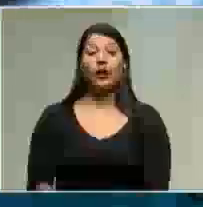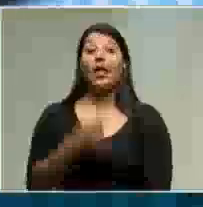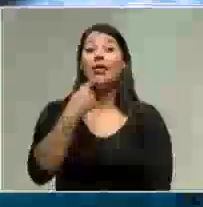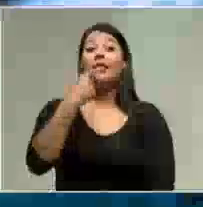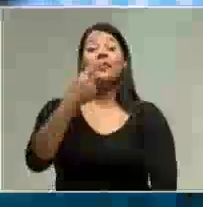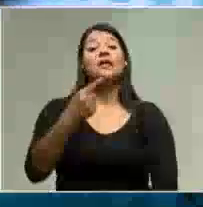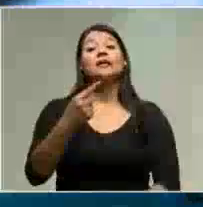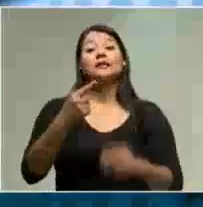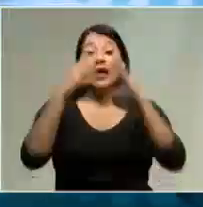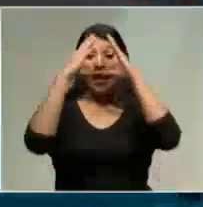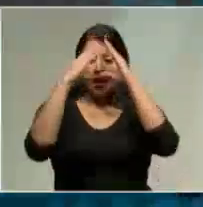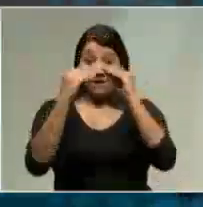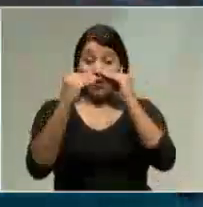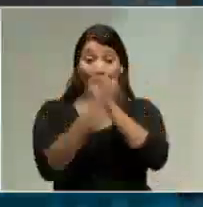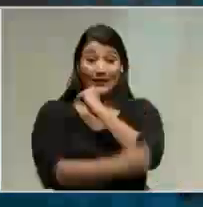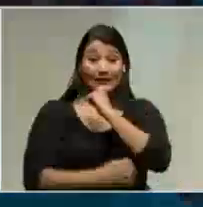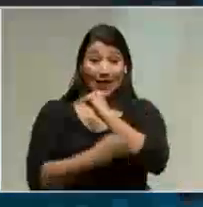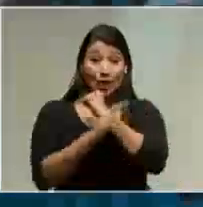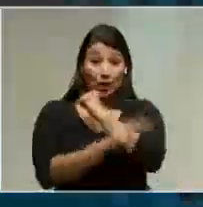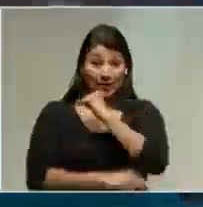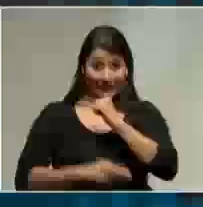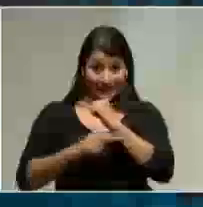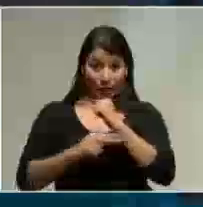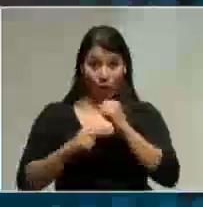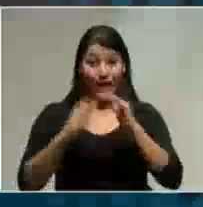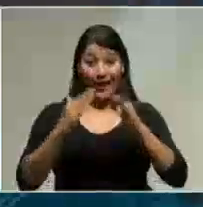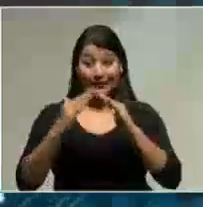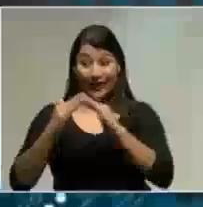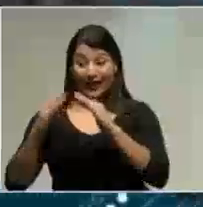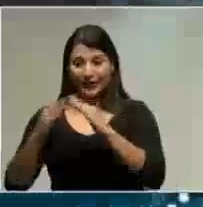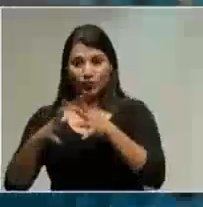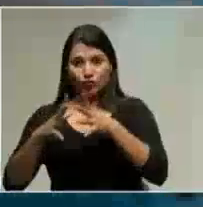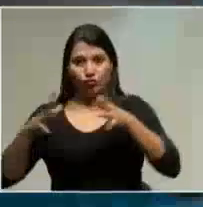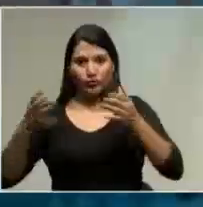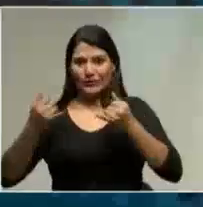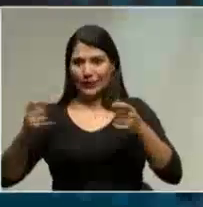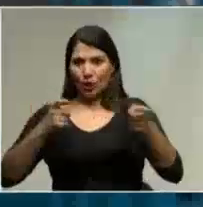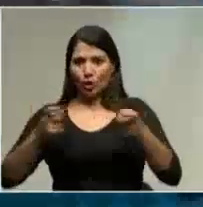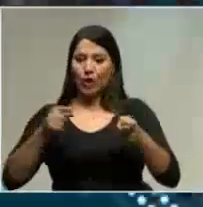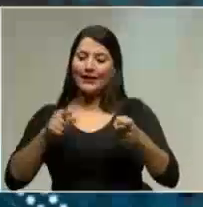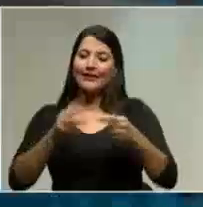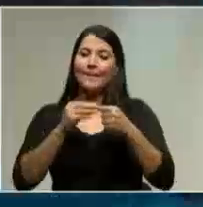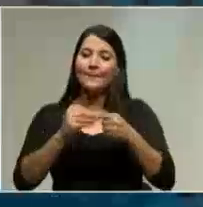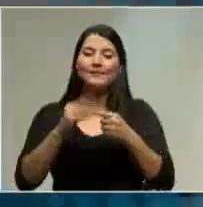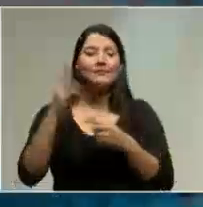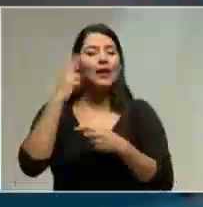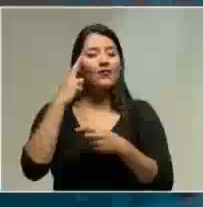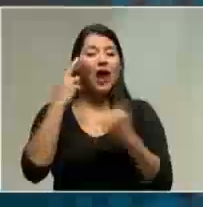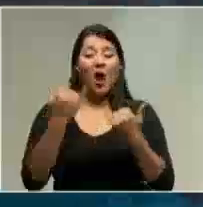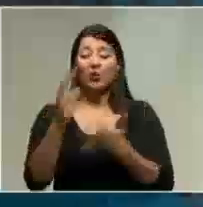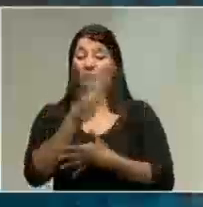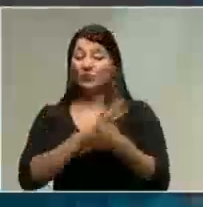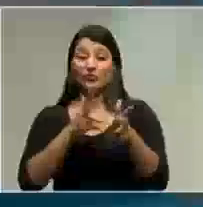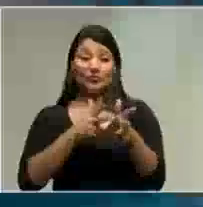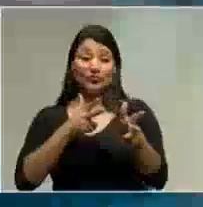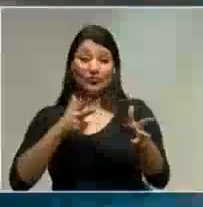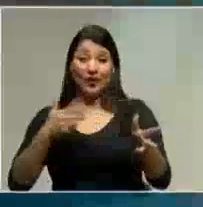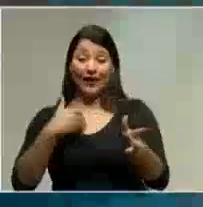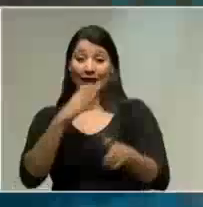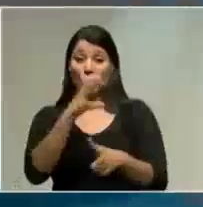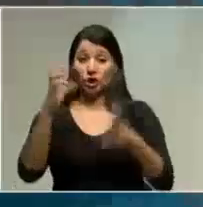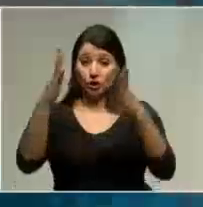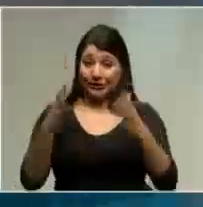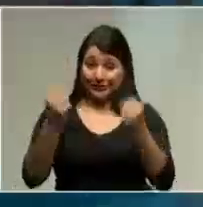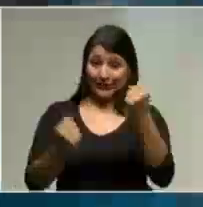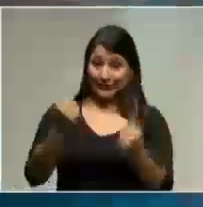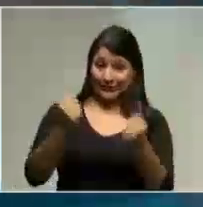Según lo señala el informe del Estado de la Nación, el crecimiento urbanístico descontrolado es una de las principales causas del caos vial que viven los